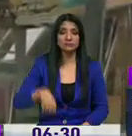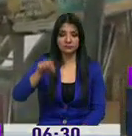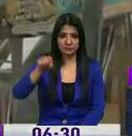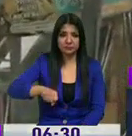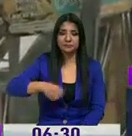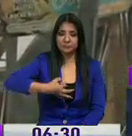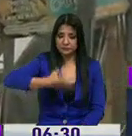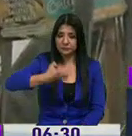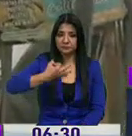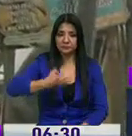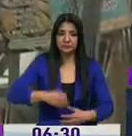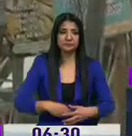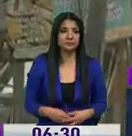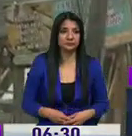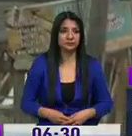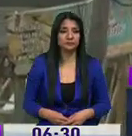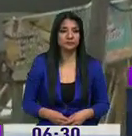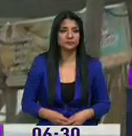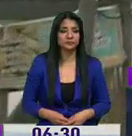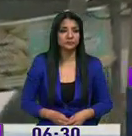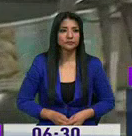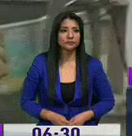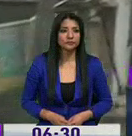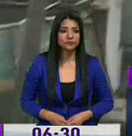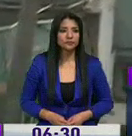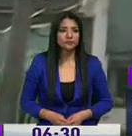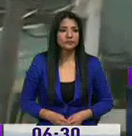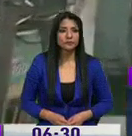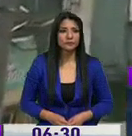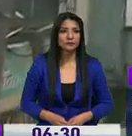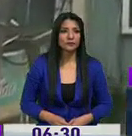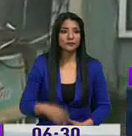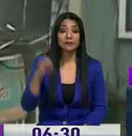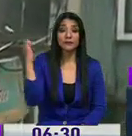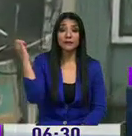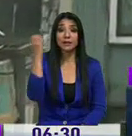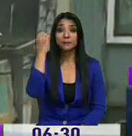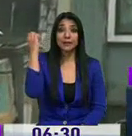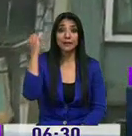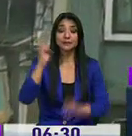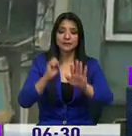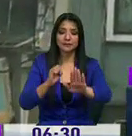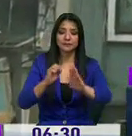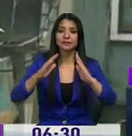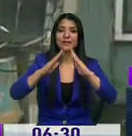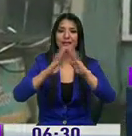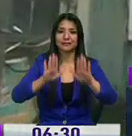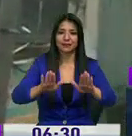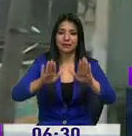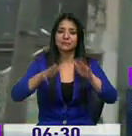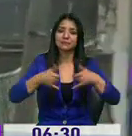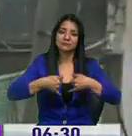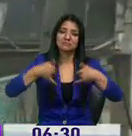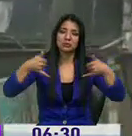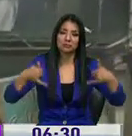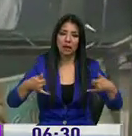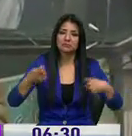sí la emergencia es se da en la casa en esa panadería